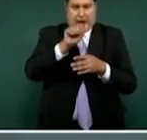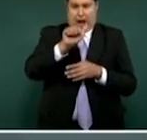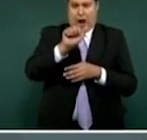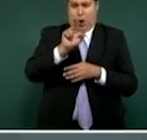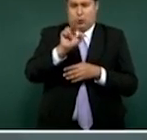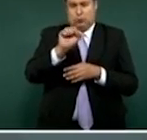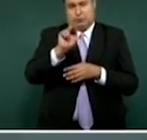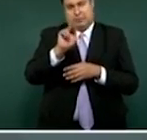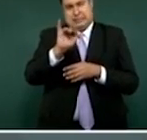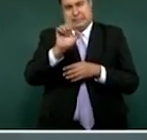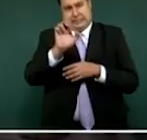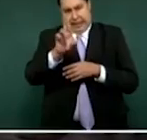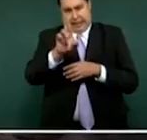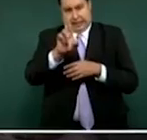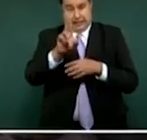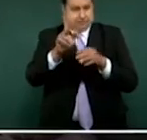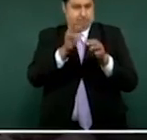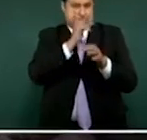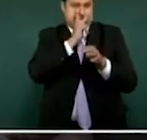el que haya